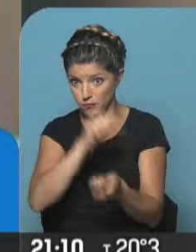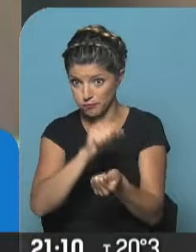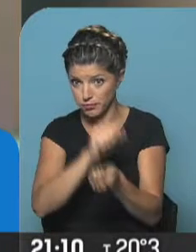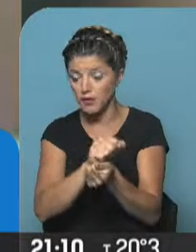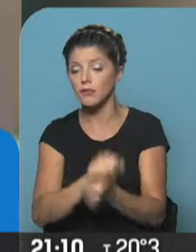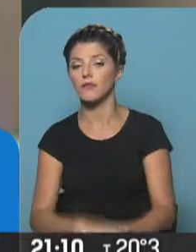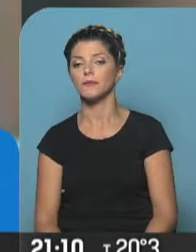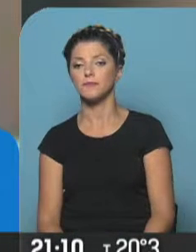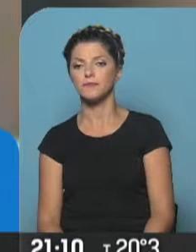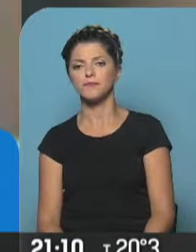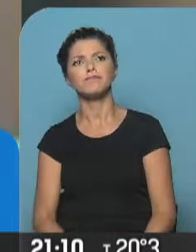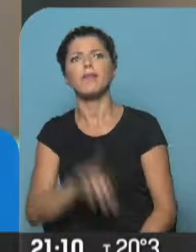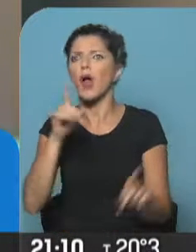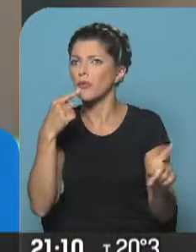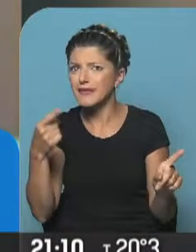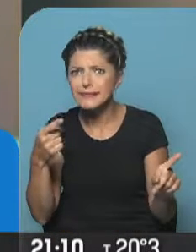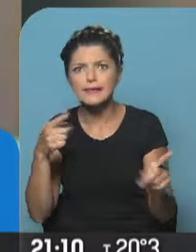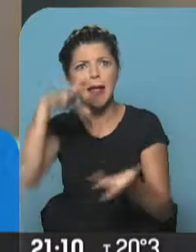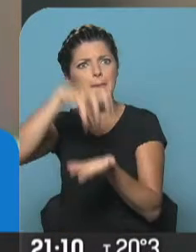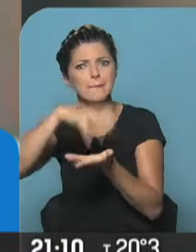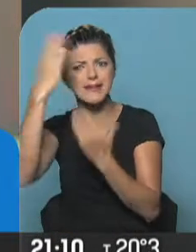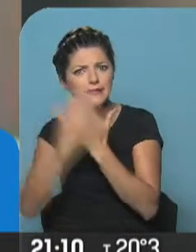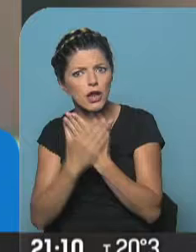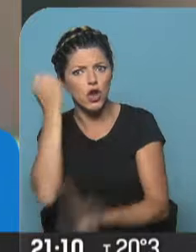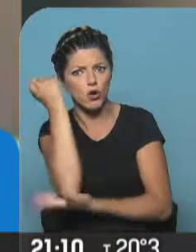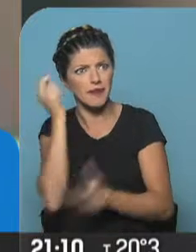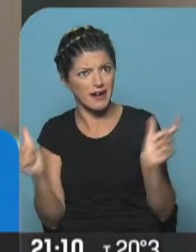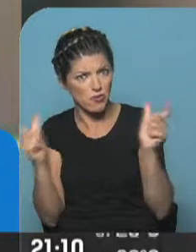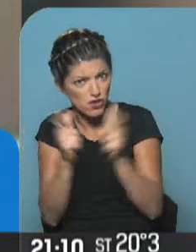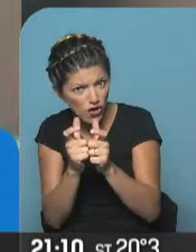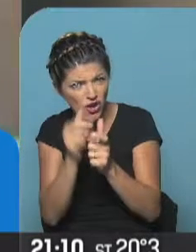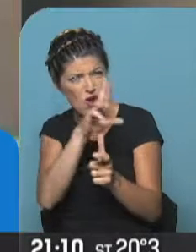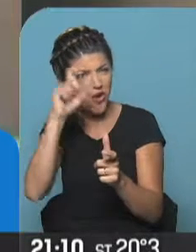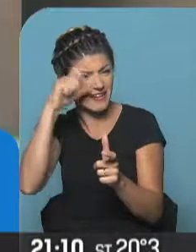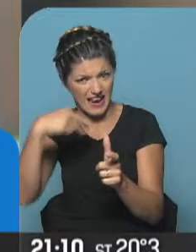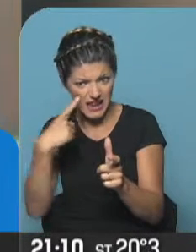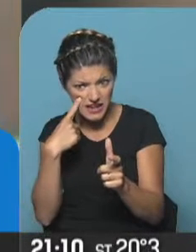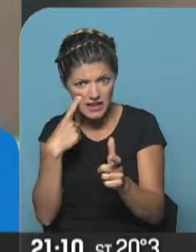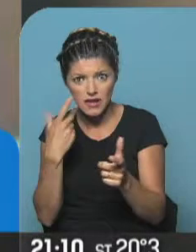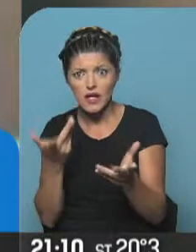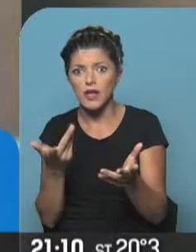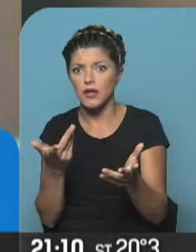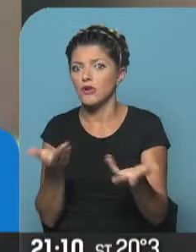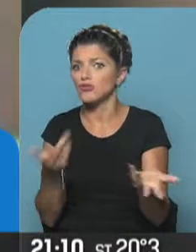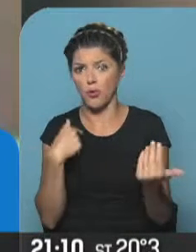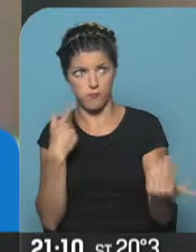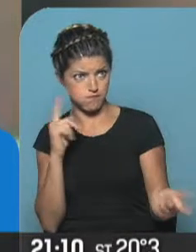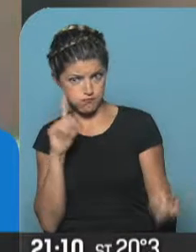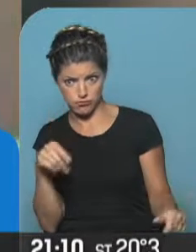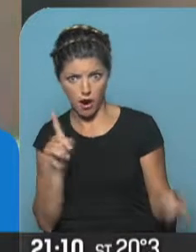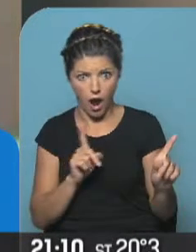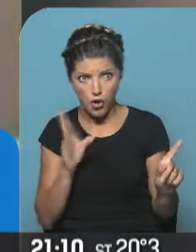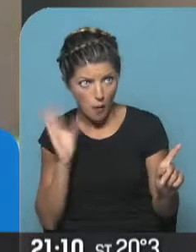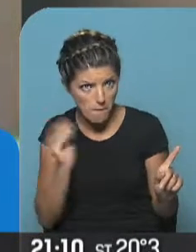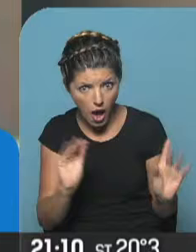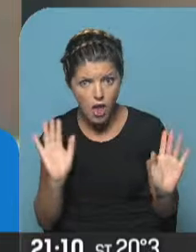economía con el señor running como ya está no sé si habrán aportado algunas